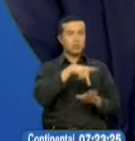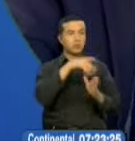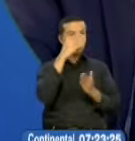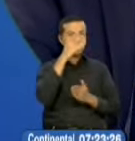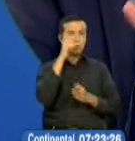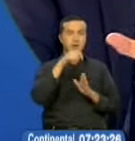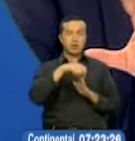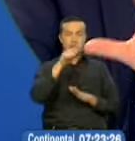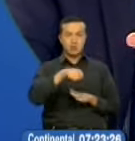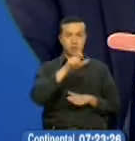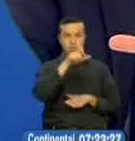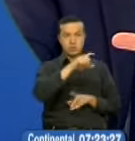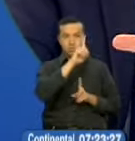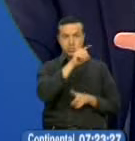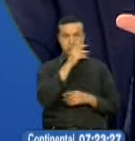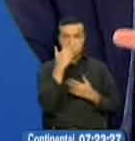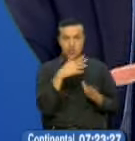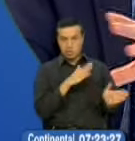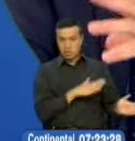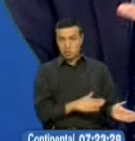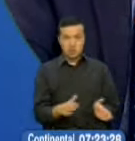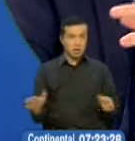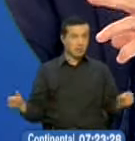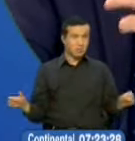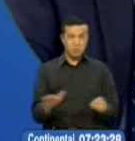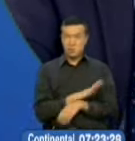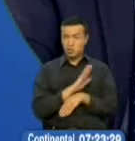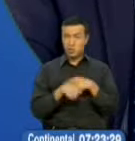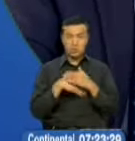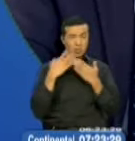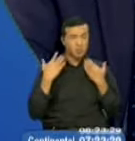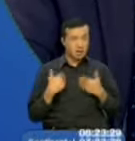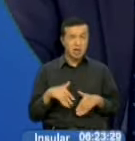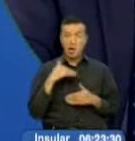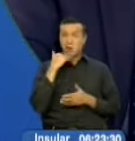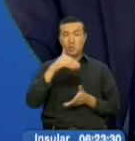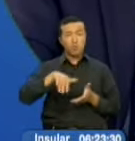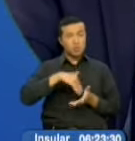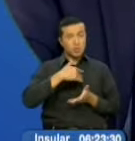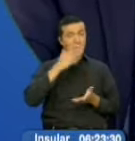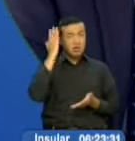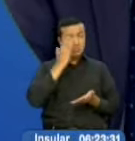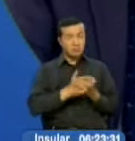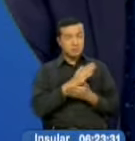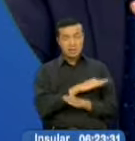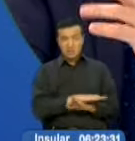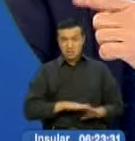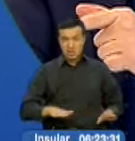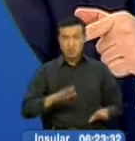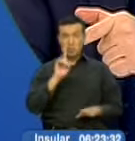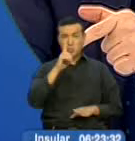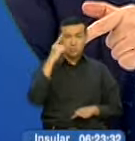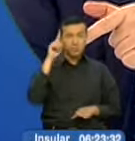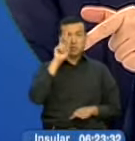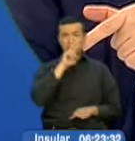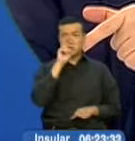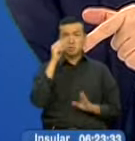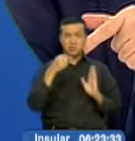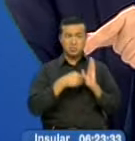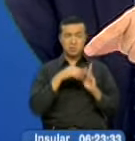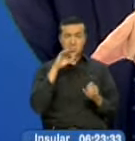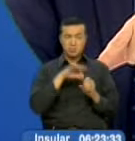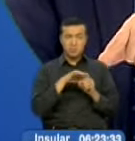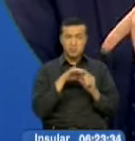al abogado, ¿ya con esto debería evacuarse cualquier inquietud, considerando que más de 1.200.000